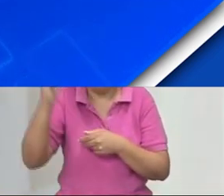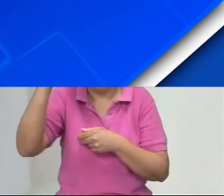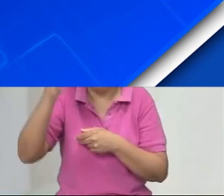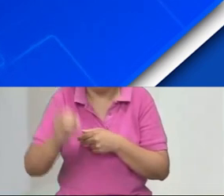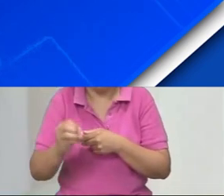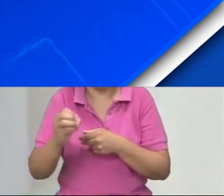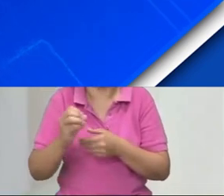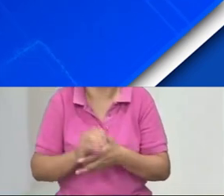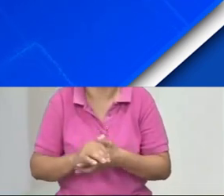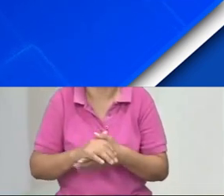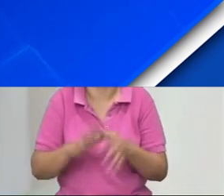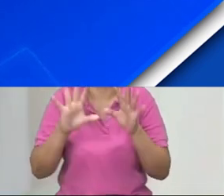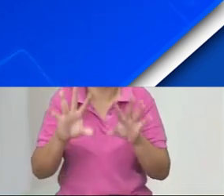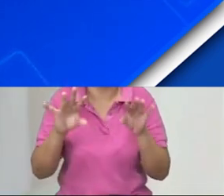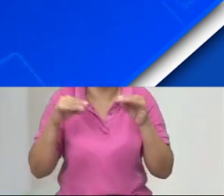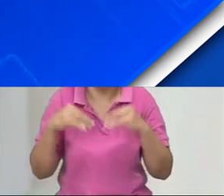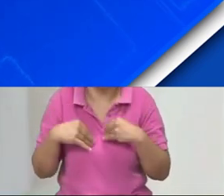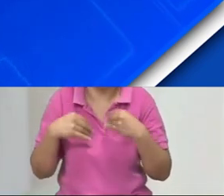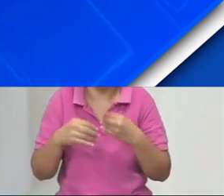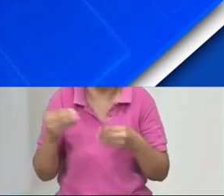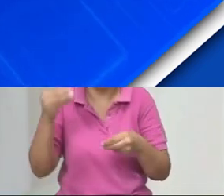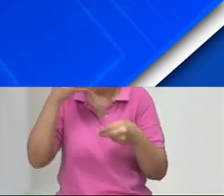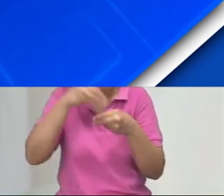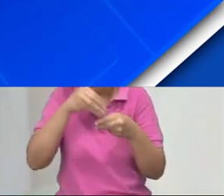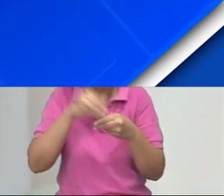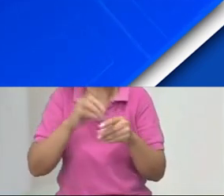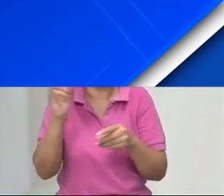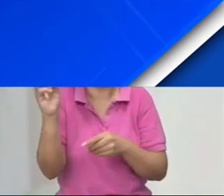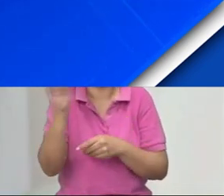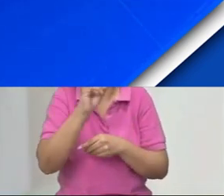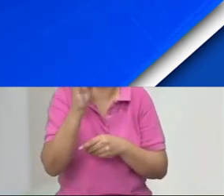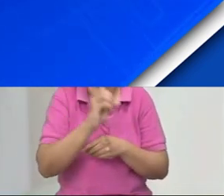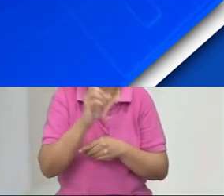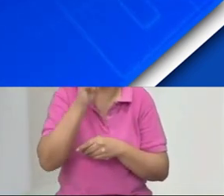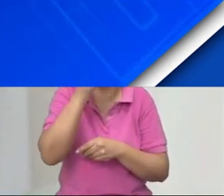12.9%, pertenecientes esos fondos a